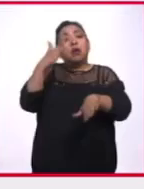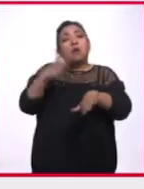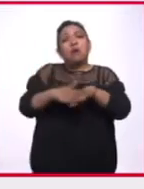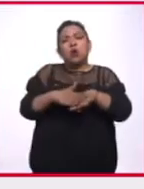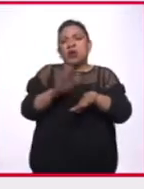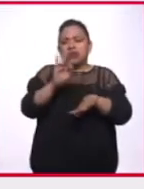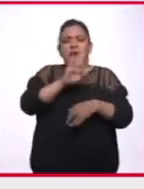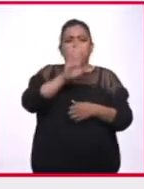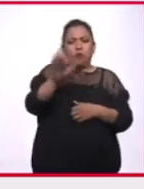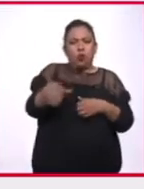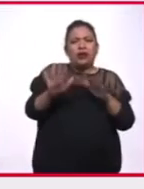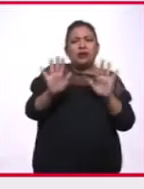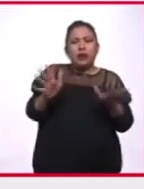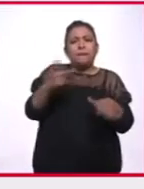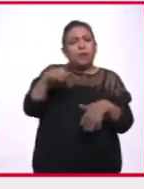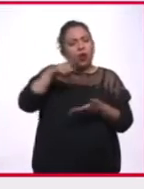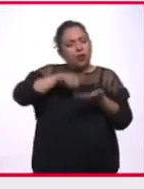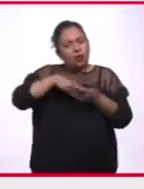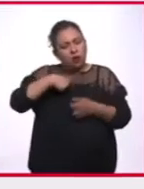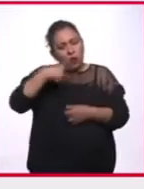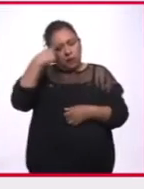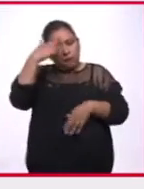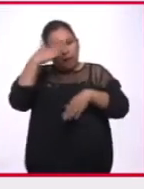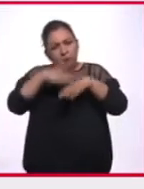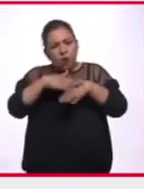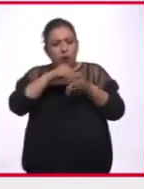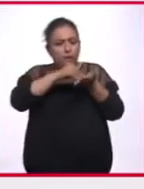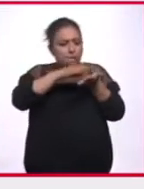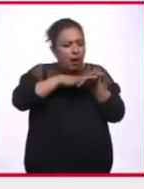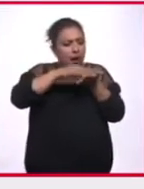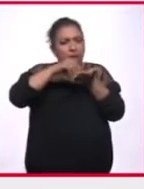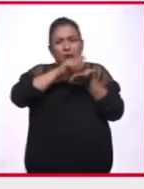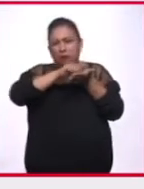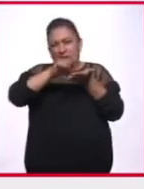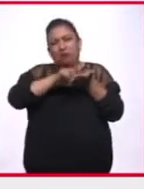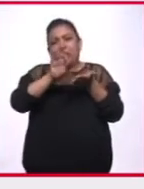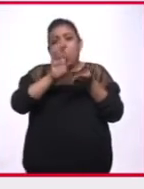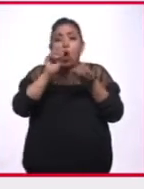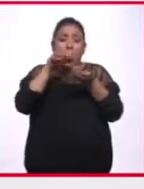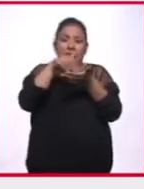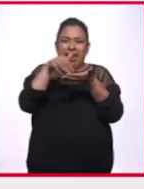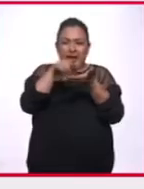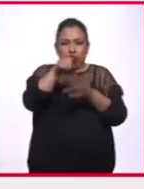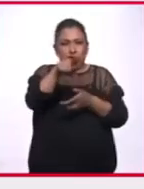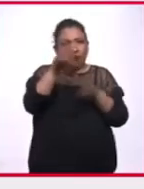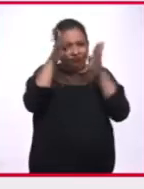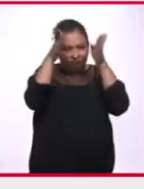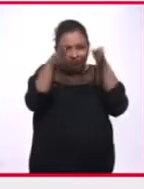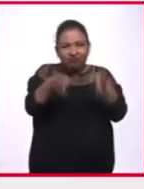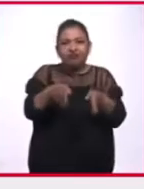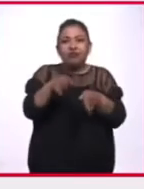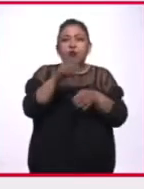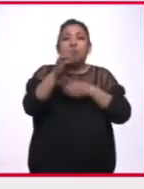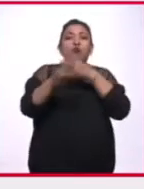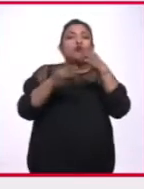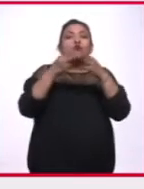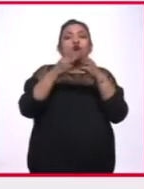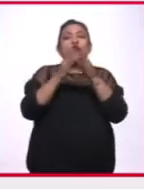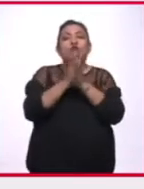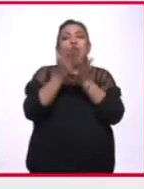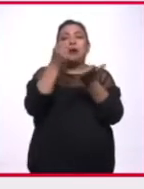no vivos, pero sí vivos en la memoria de lo que escribimos y de lo que también leemos. Y usted se ha dedicado también al mundo